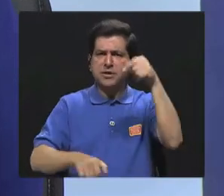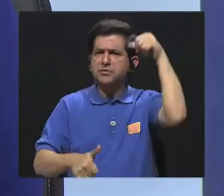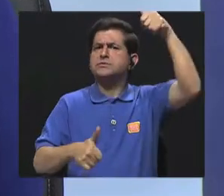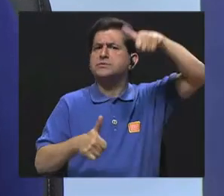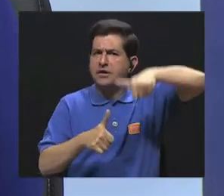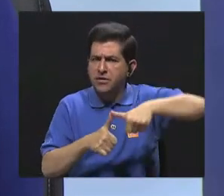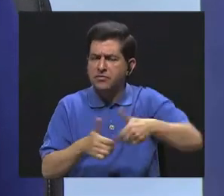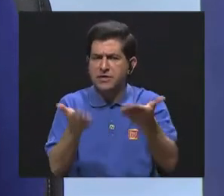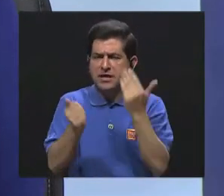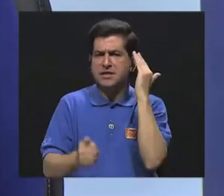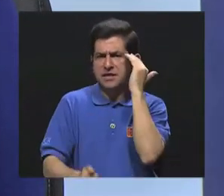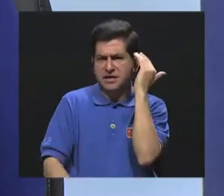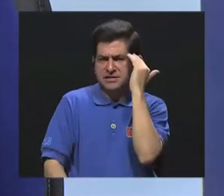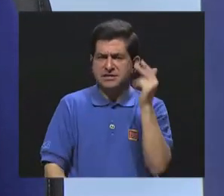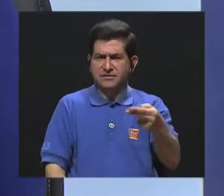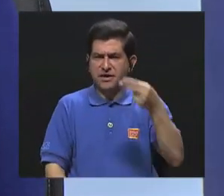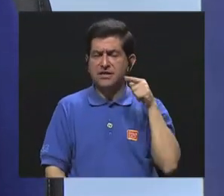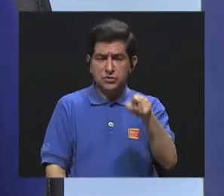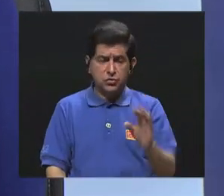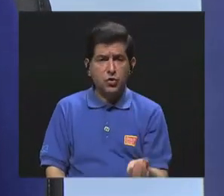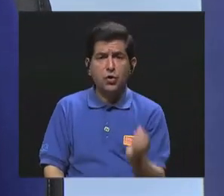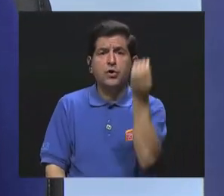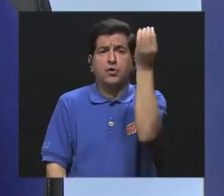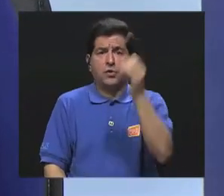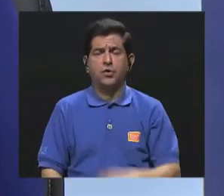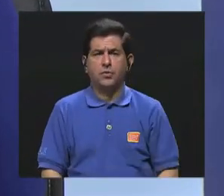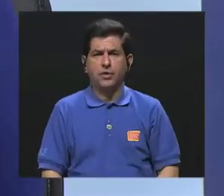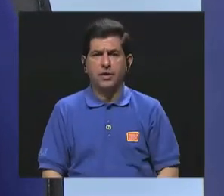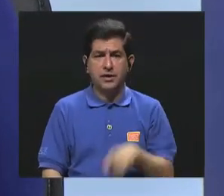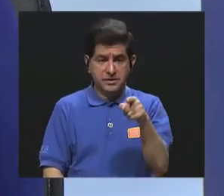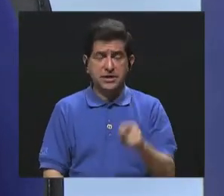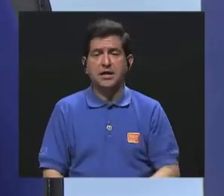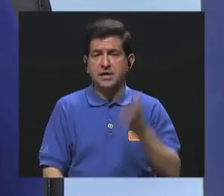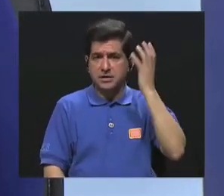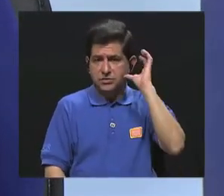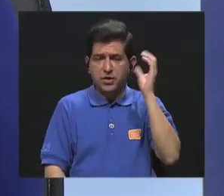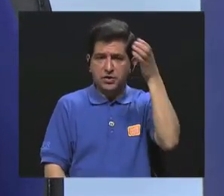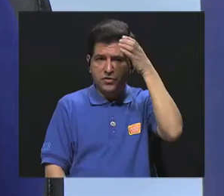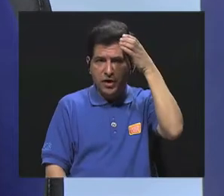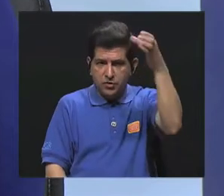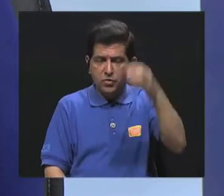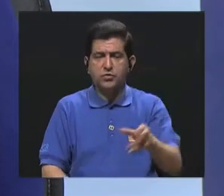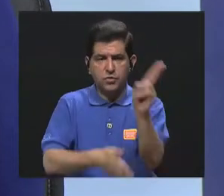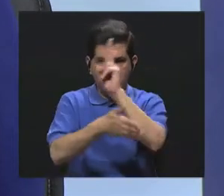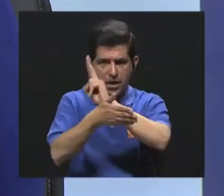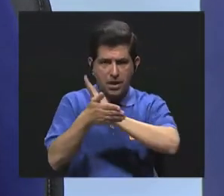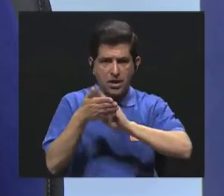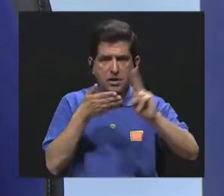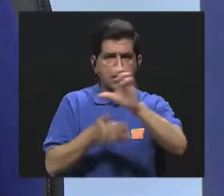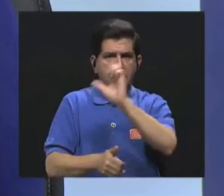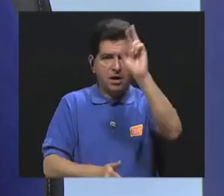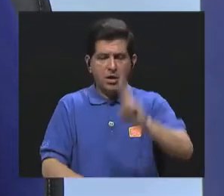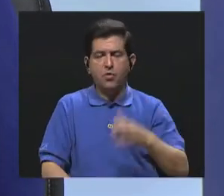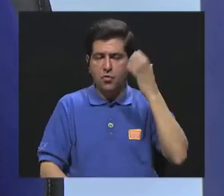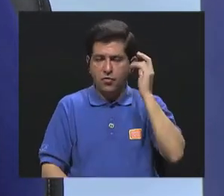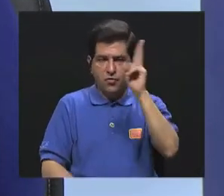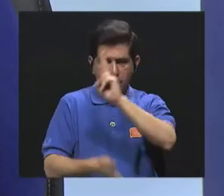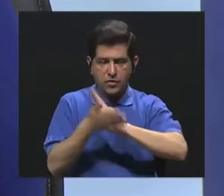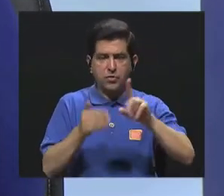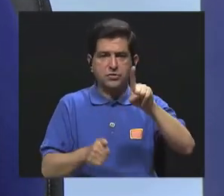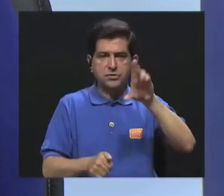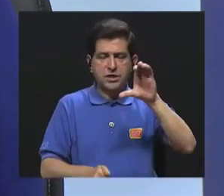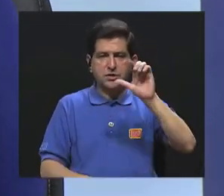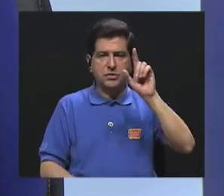cuenta, si quiere conocer más de la historia de estos muchachos, pasa en las emisoras culturales de la Universidad de Costa Rica en Radio U,